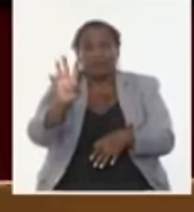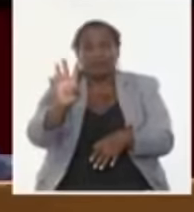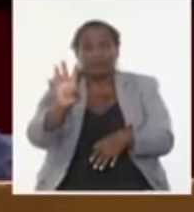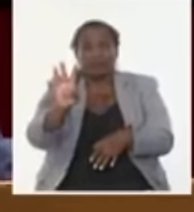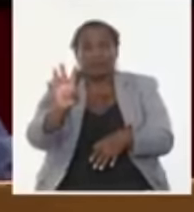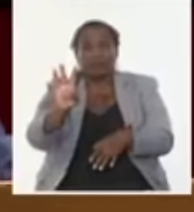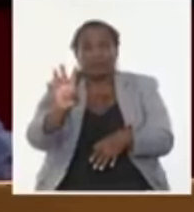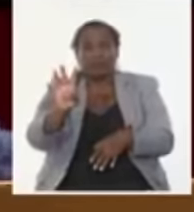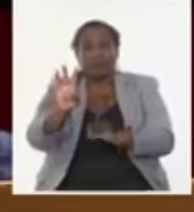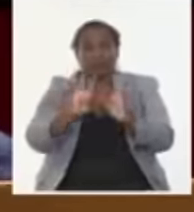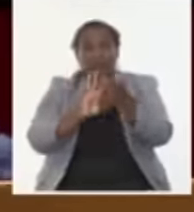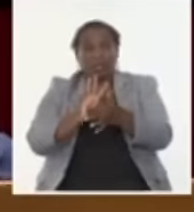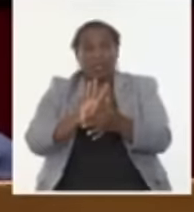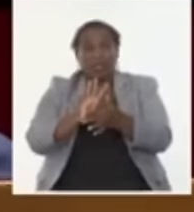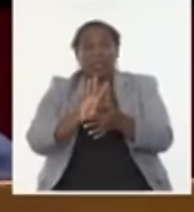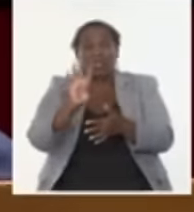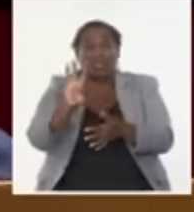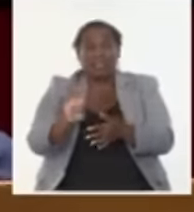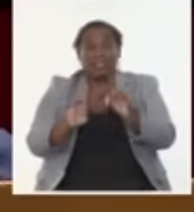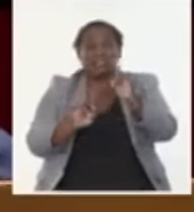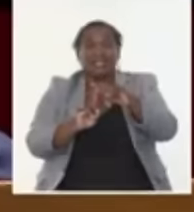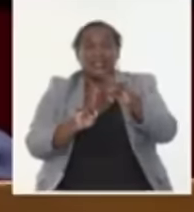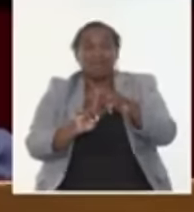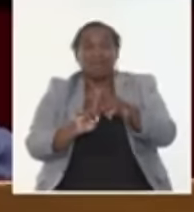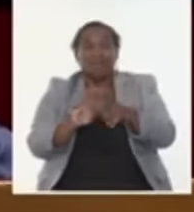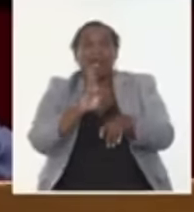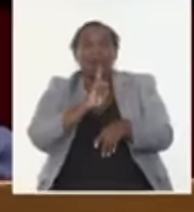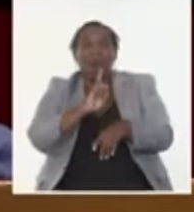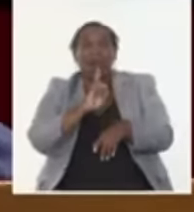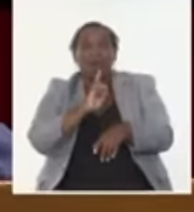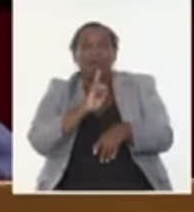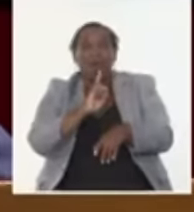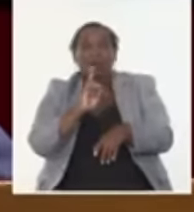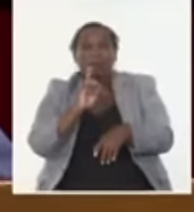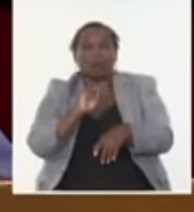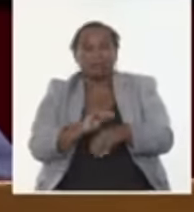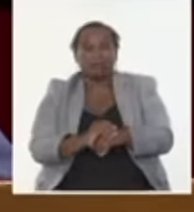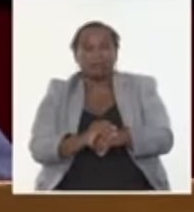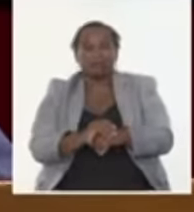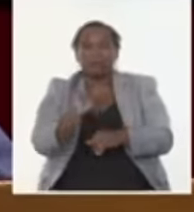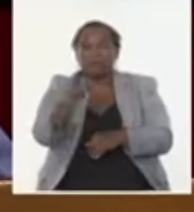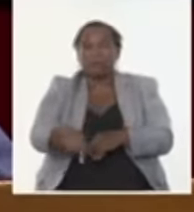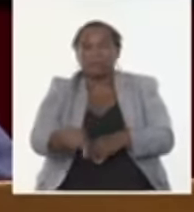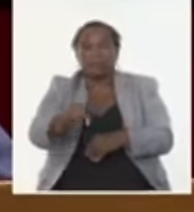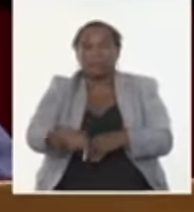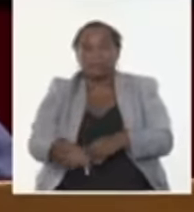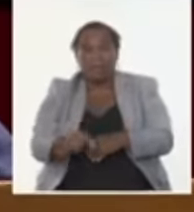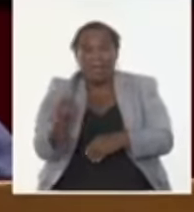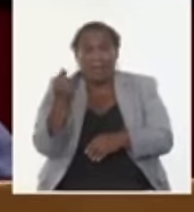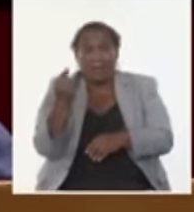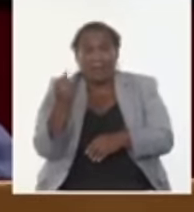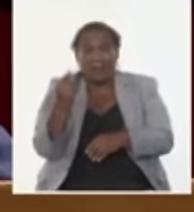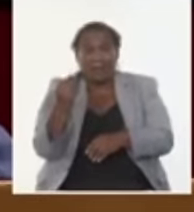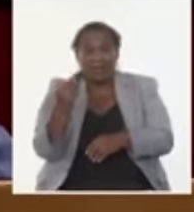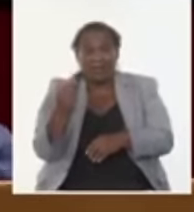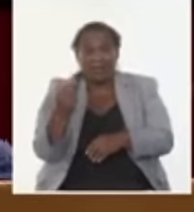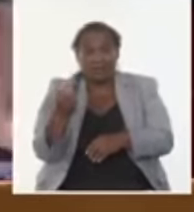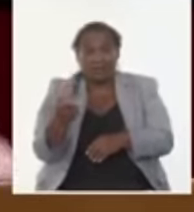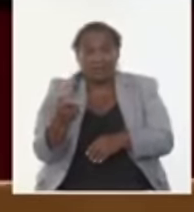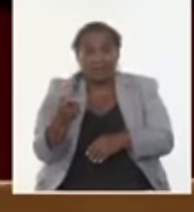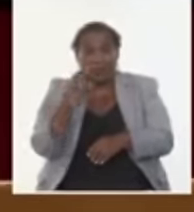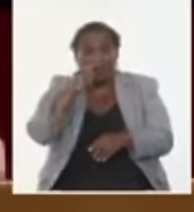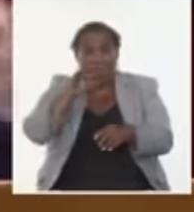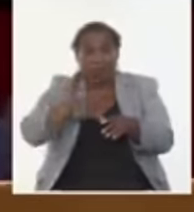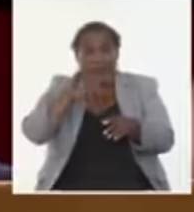son las nuevas tarifas para el abasto de agua no metrada, la actualización de los precios mayoristas de los combustibles,